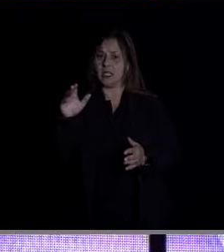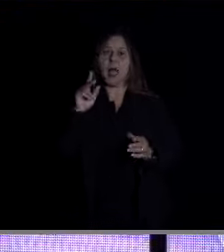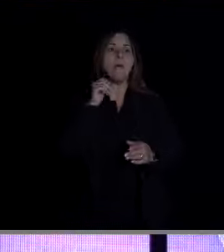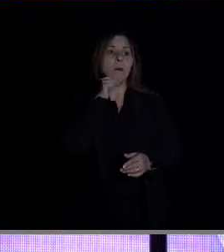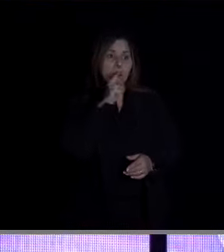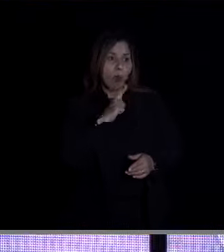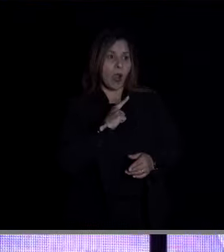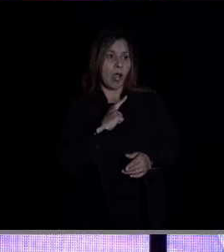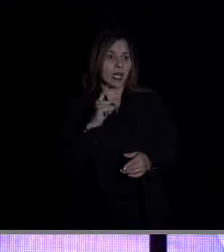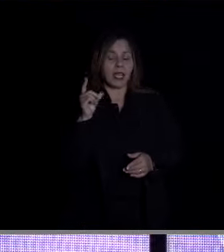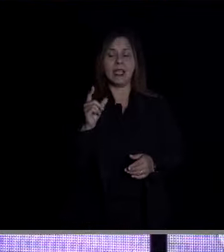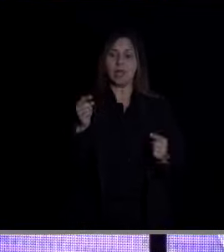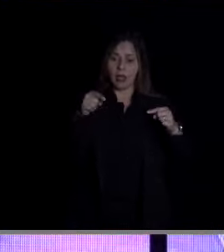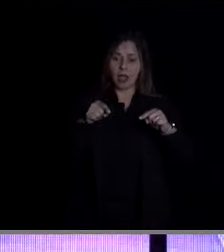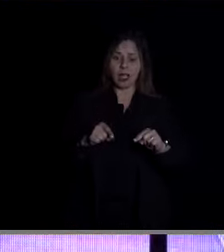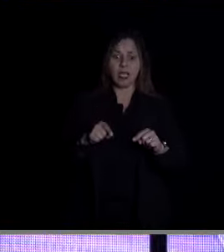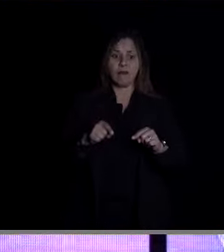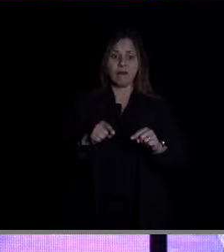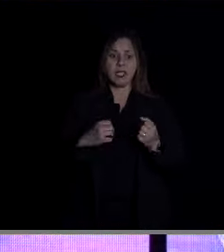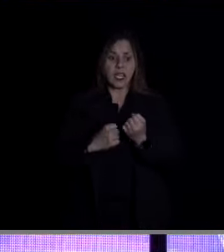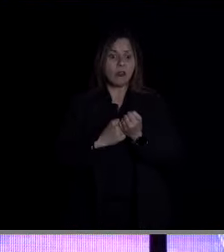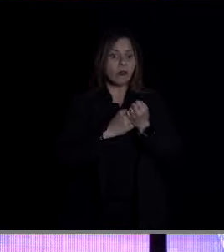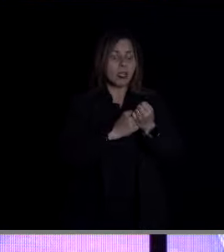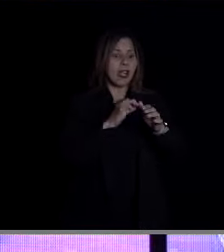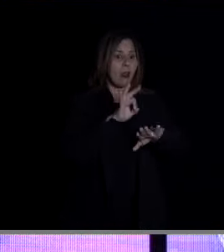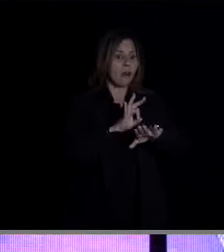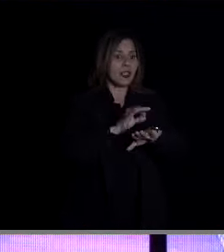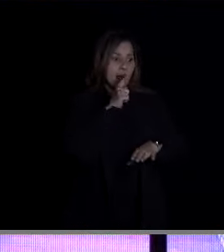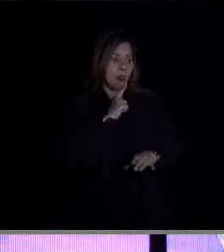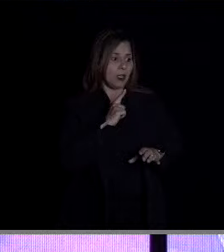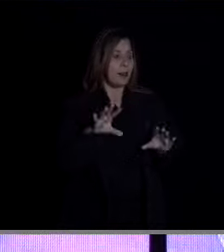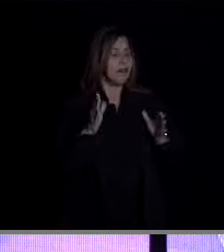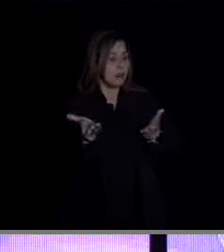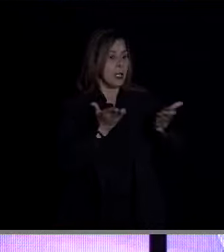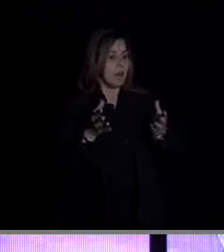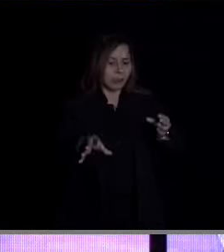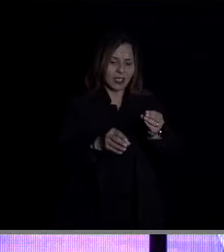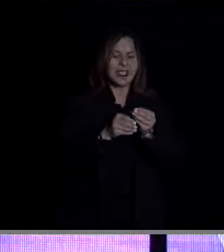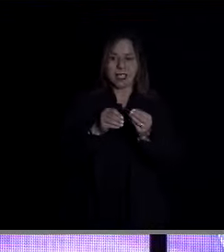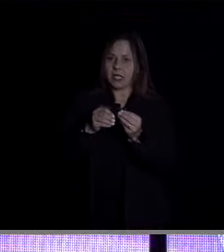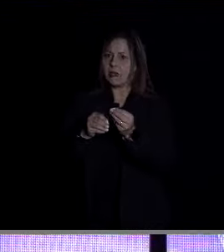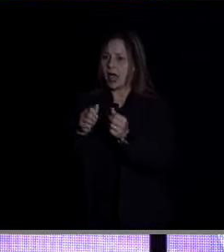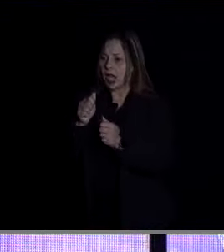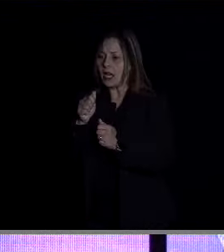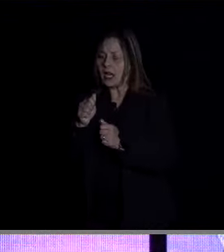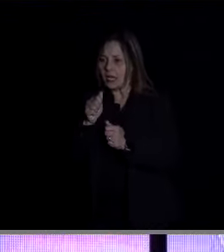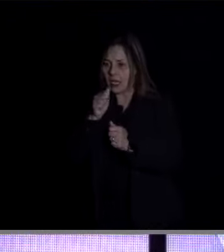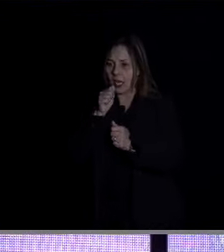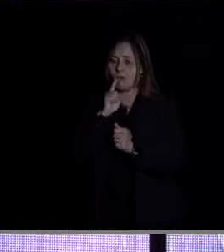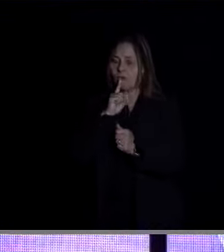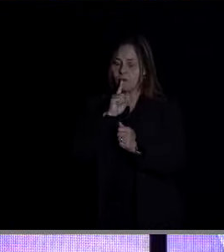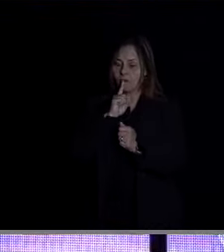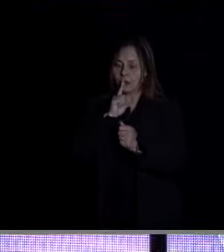Y estos datos sustentan que la Oficina de la Mujer tiene servicios accesibles y efectivos y confidenciales para las víctimas y sus